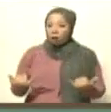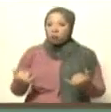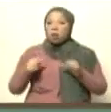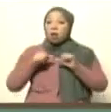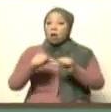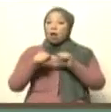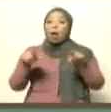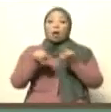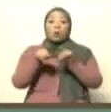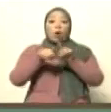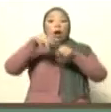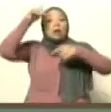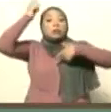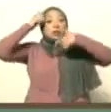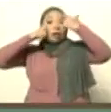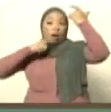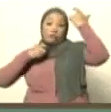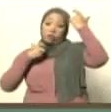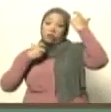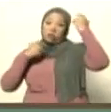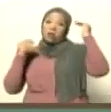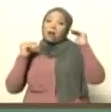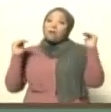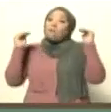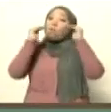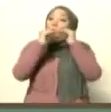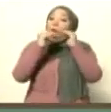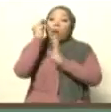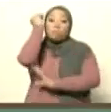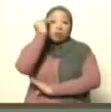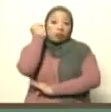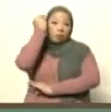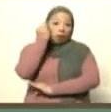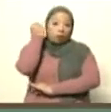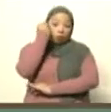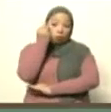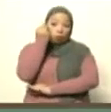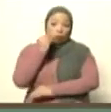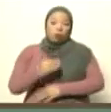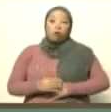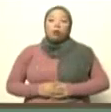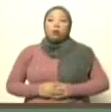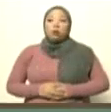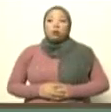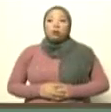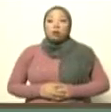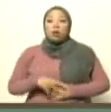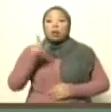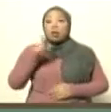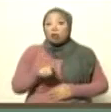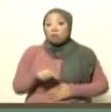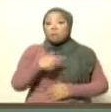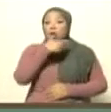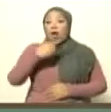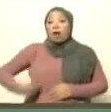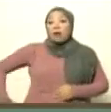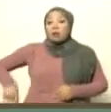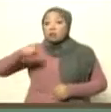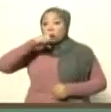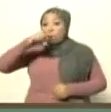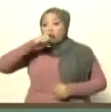asesinatos públicos notorios y comunicacionales. Dron estallando frente al